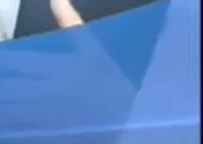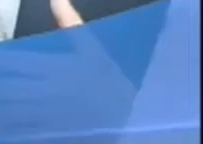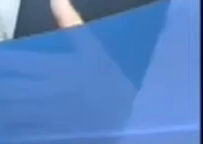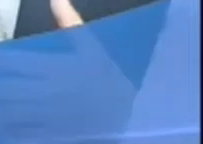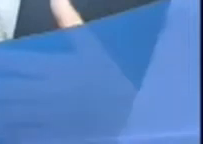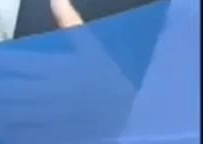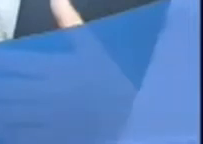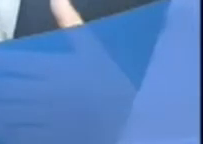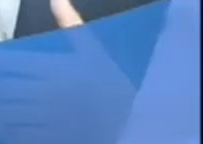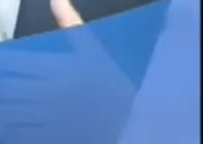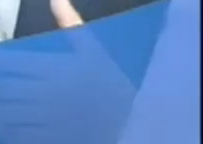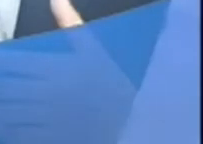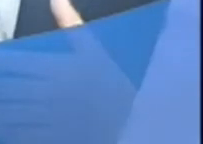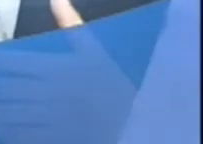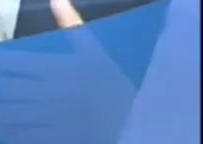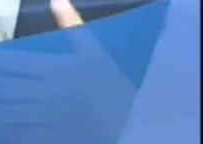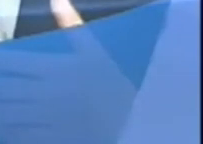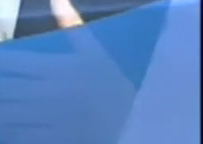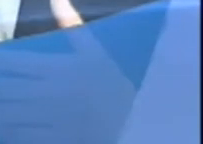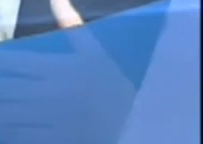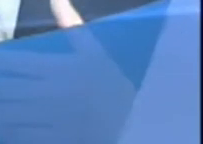jorge glas espinel